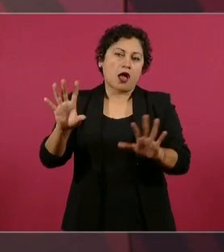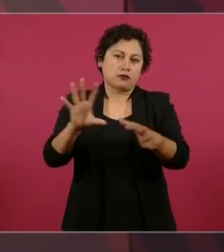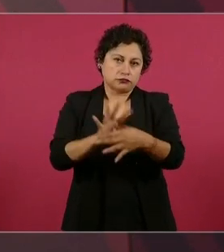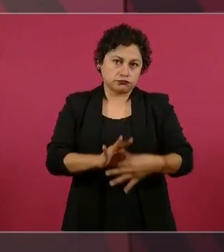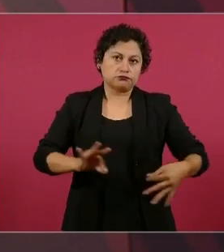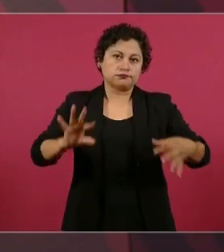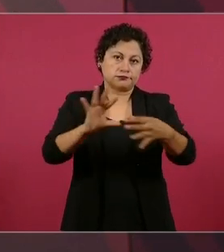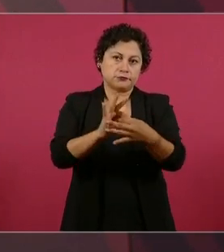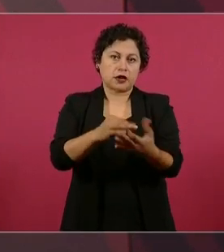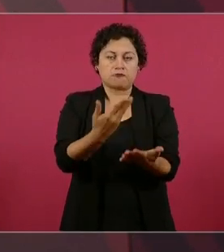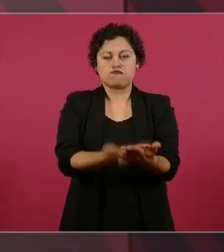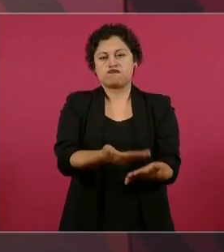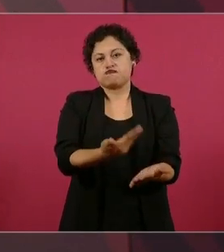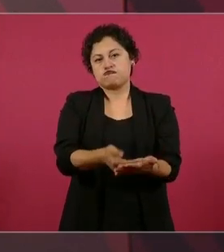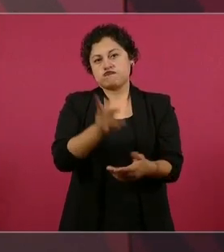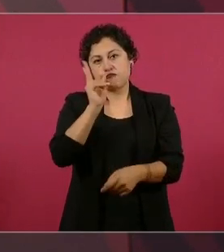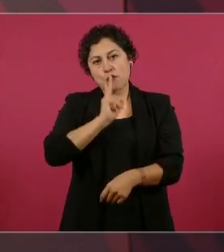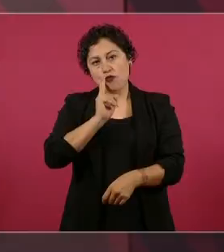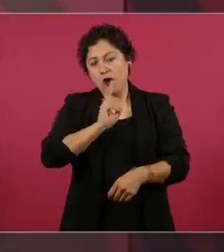con actas,